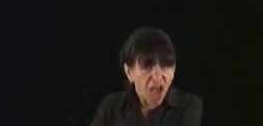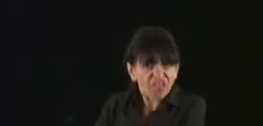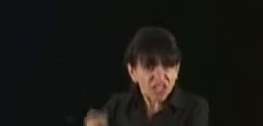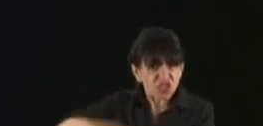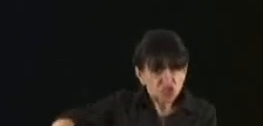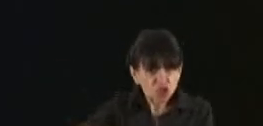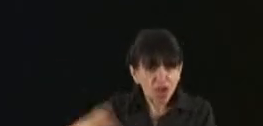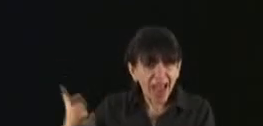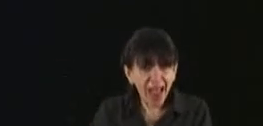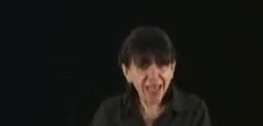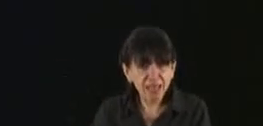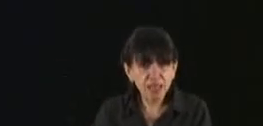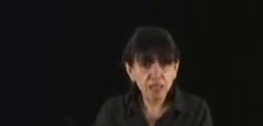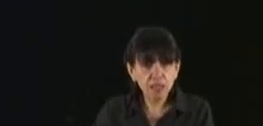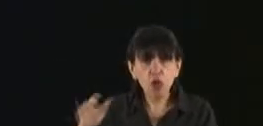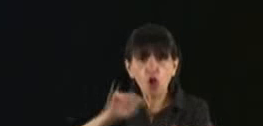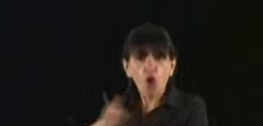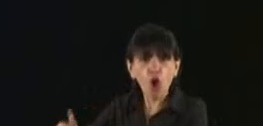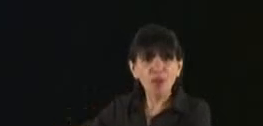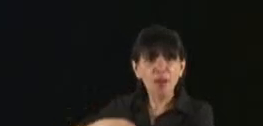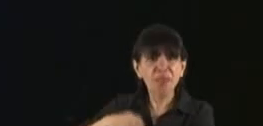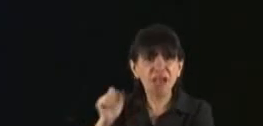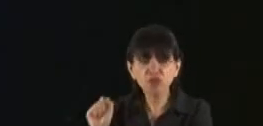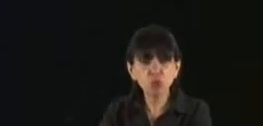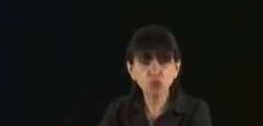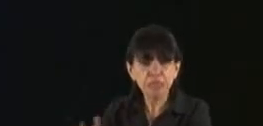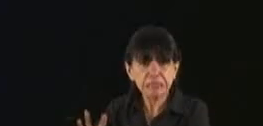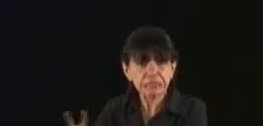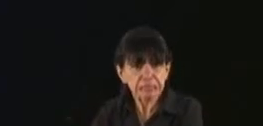que están alterando la vida de nuestros jóvenes.